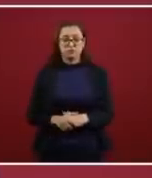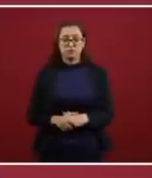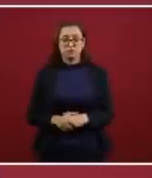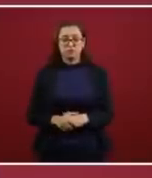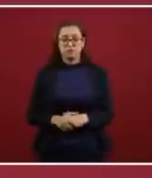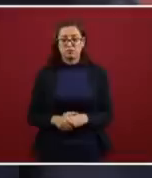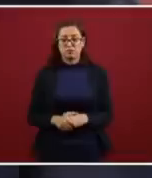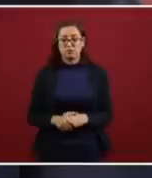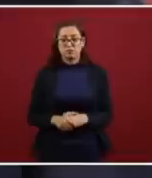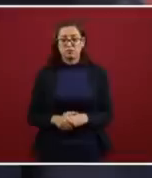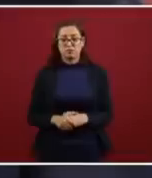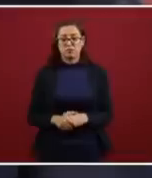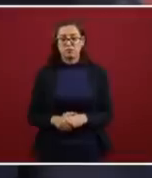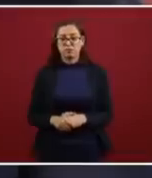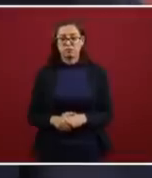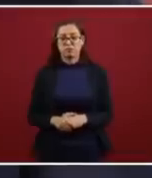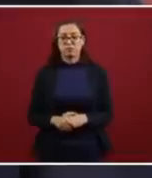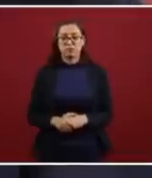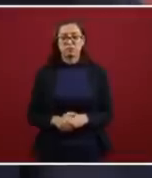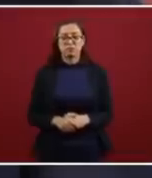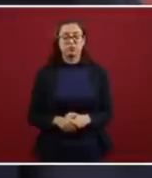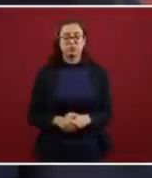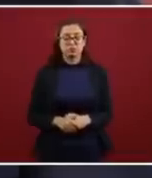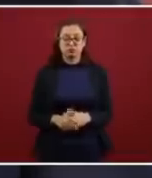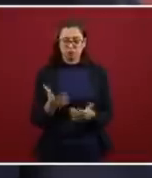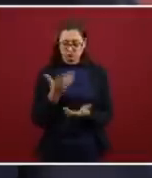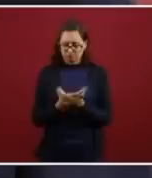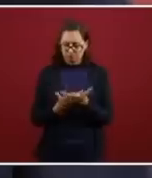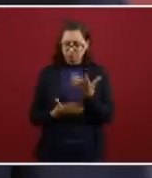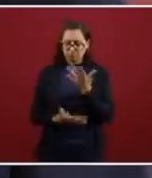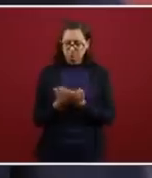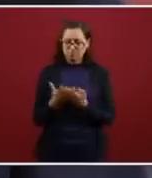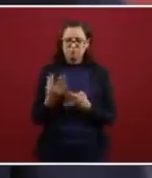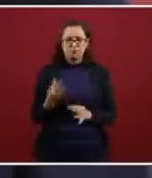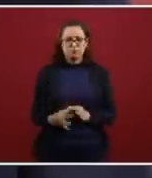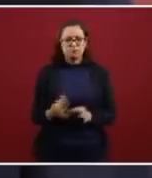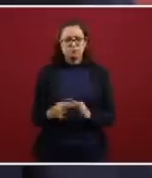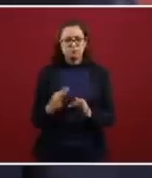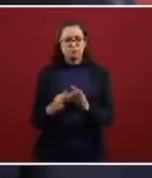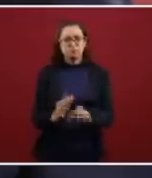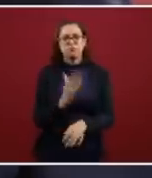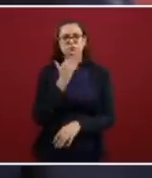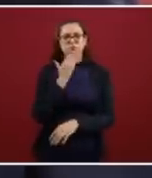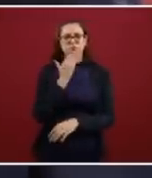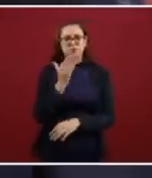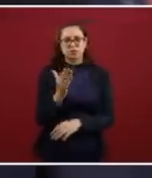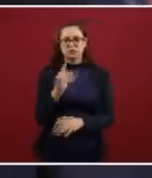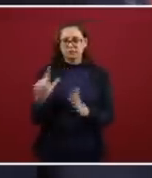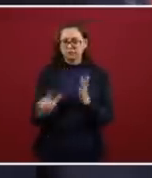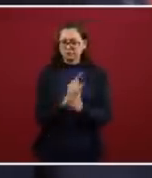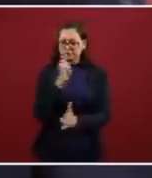Y hacer bien las cosas de manera legal,